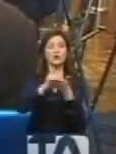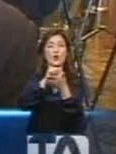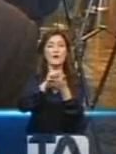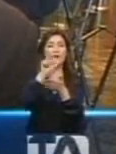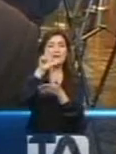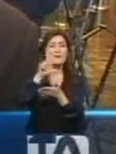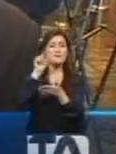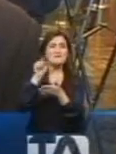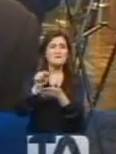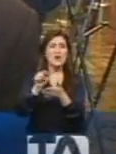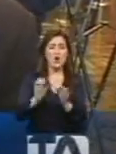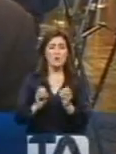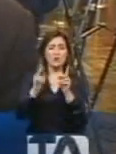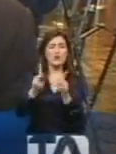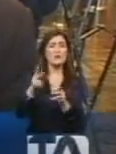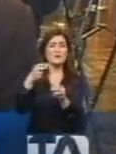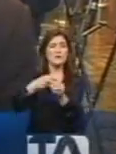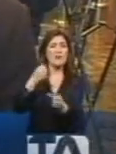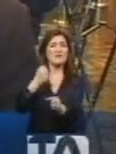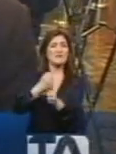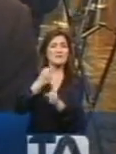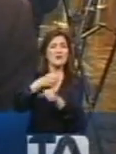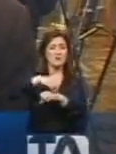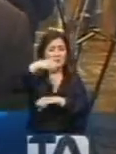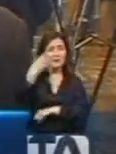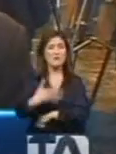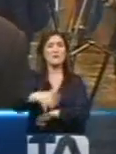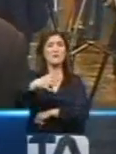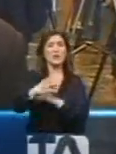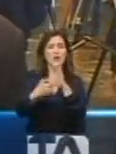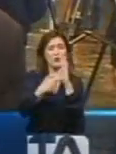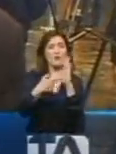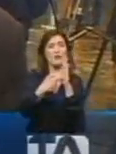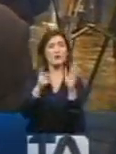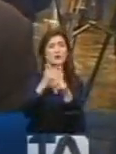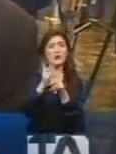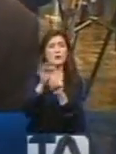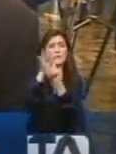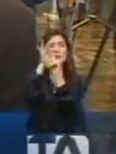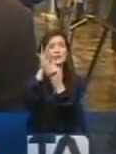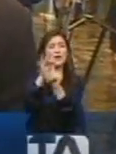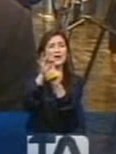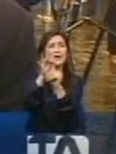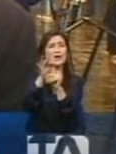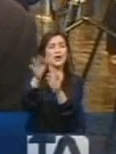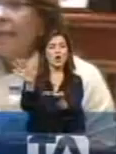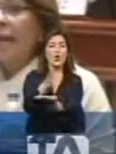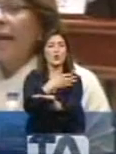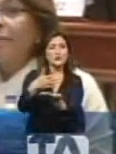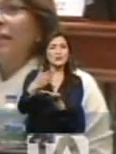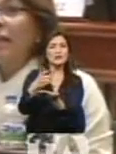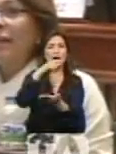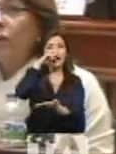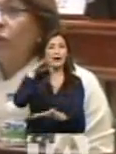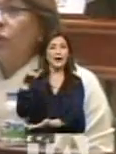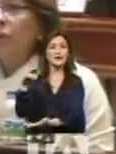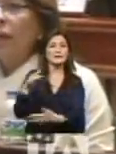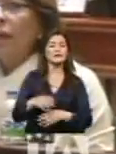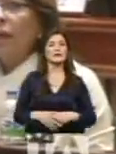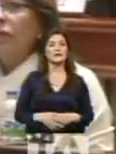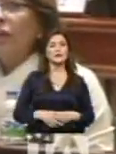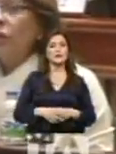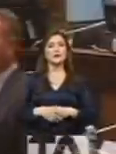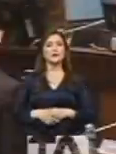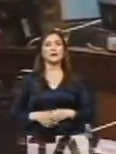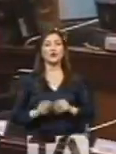por este absurdo de haber puesto el impuesto a consumos especiales a las cocinas de gas. Desde la oposición dicen que